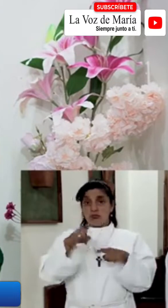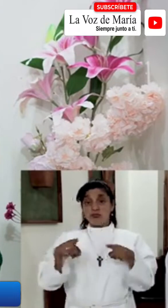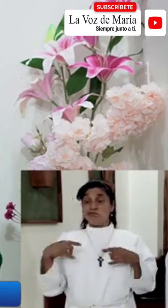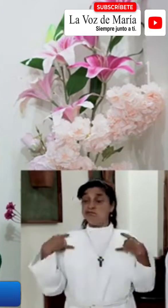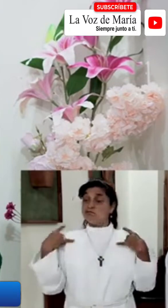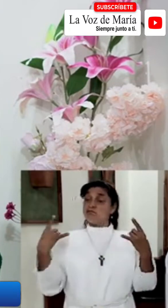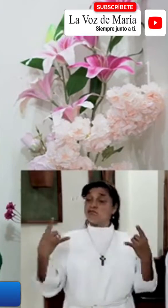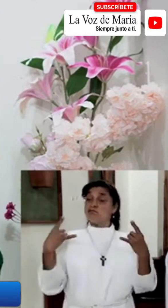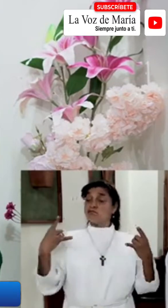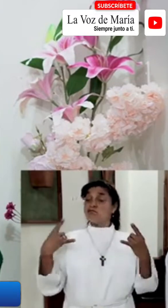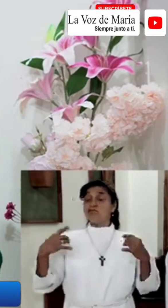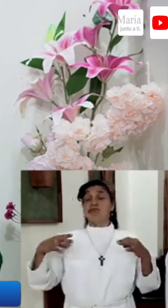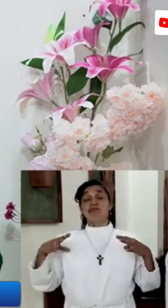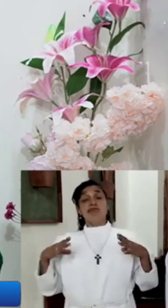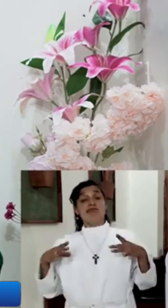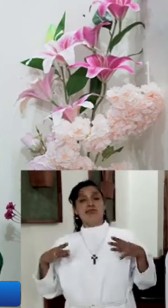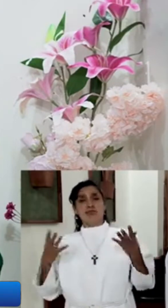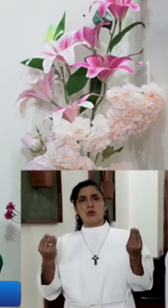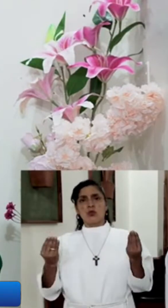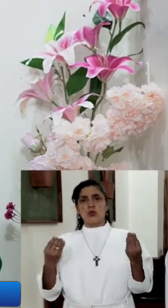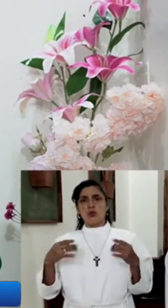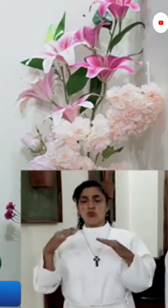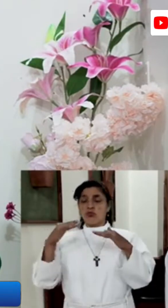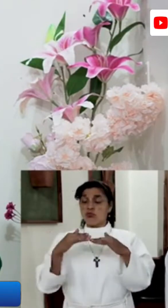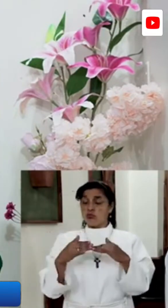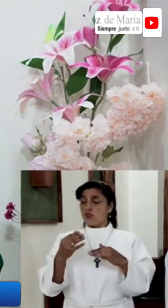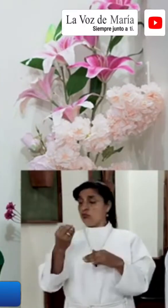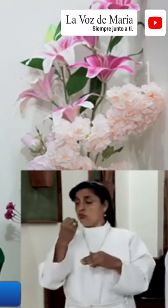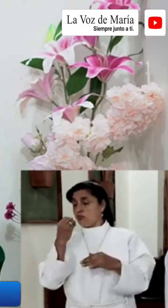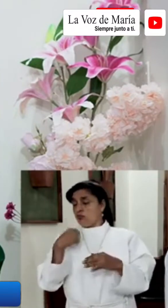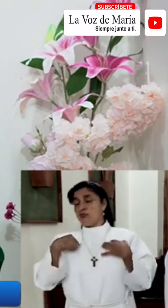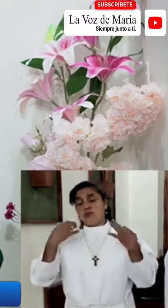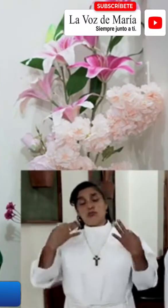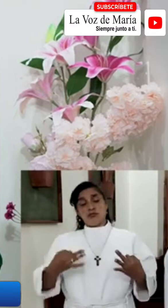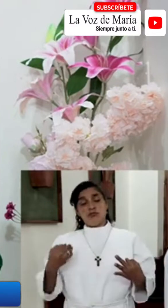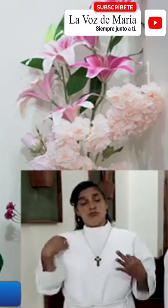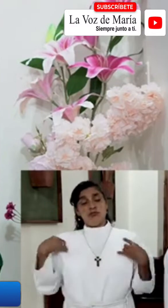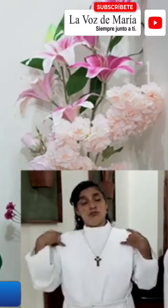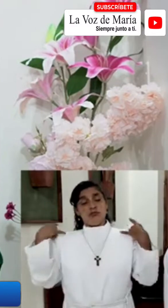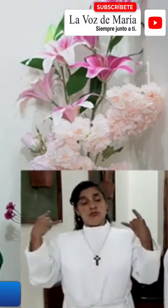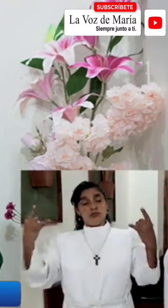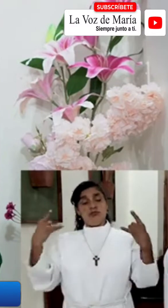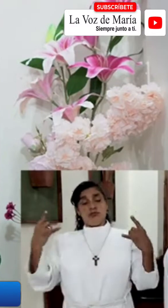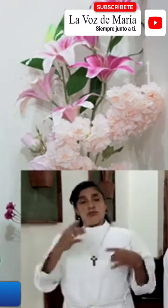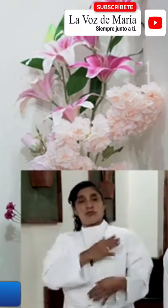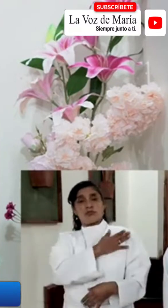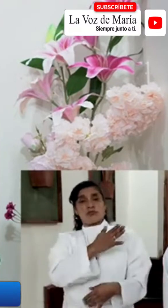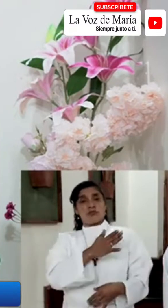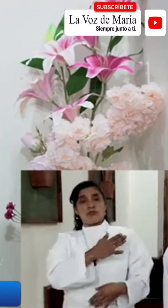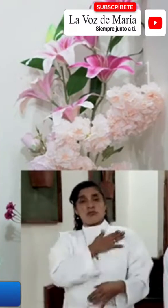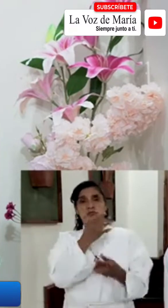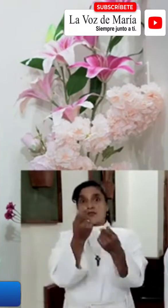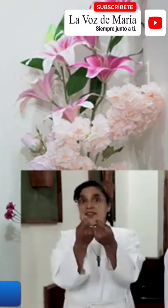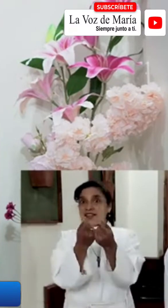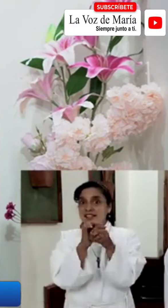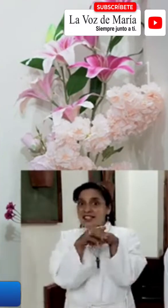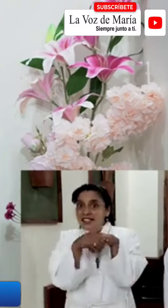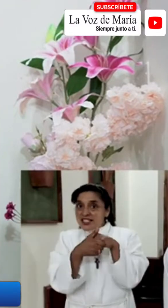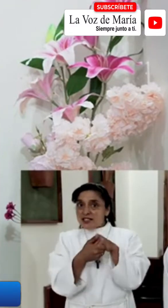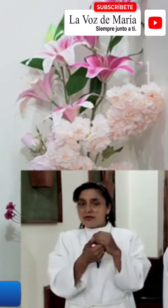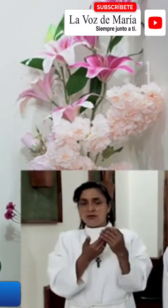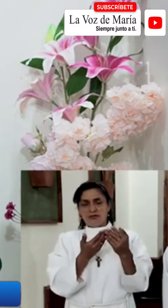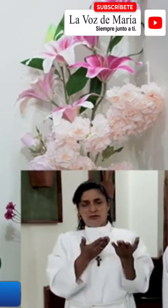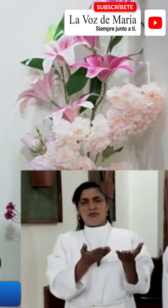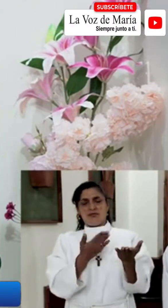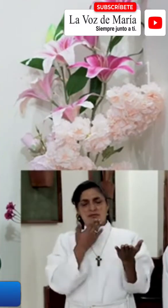aquellas personas que se sienten seguros, que confían en sus riquezas. De